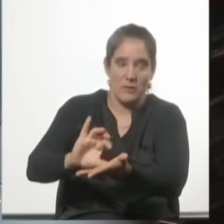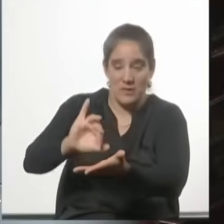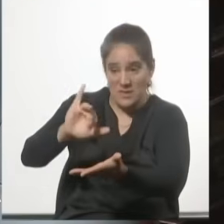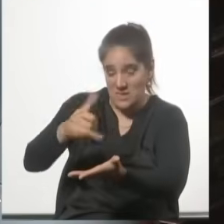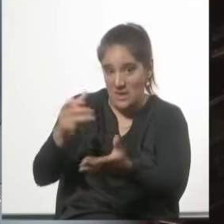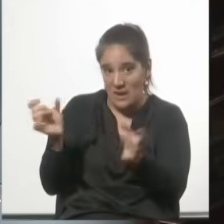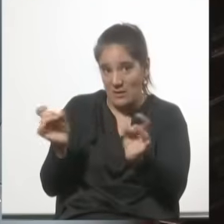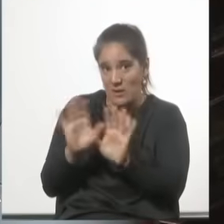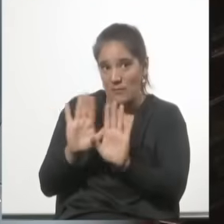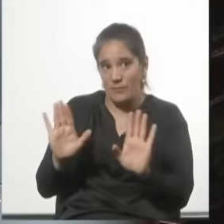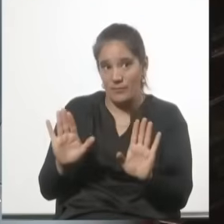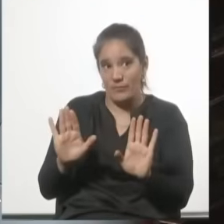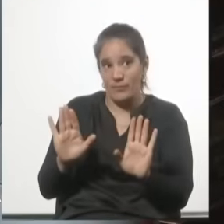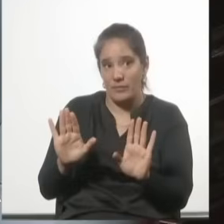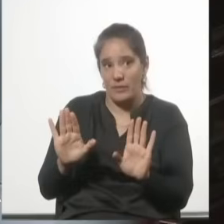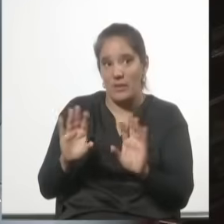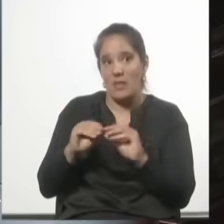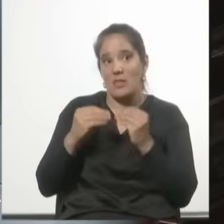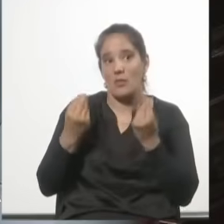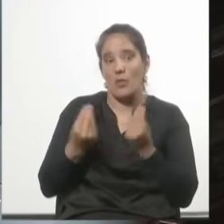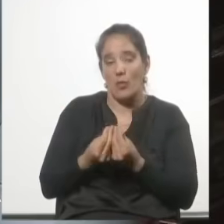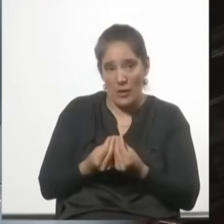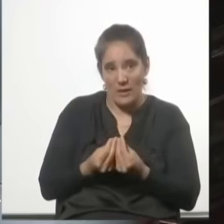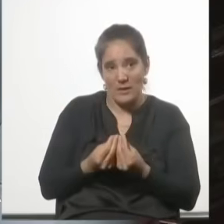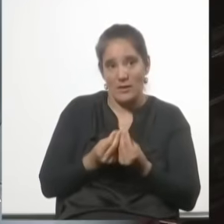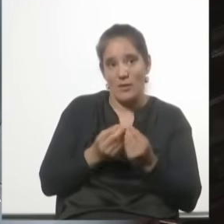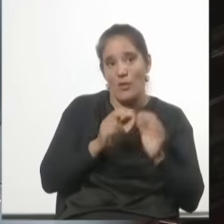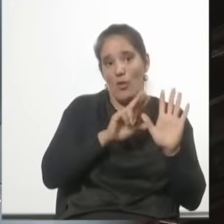es la nada despreciable suma de